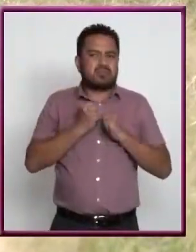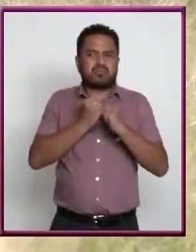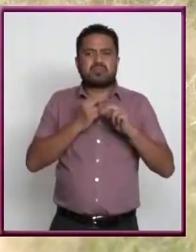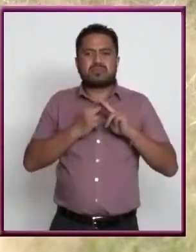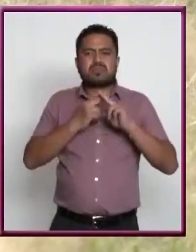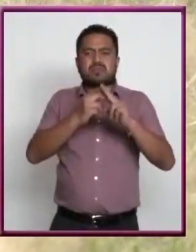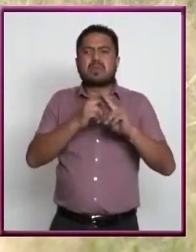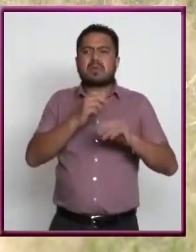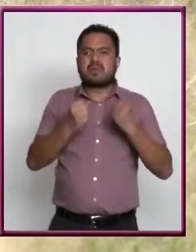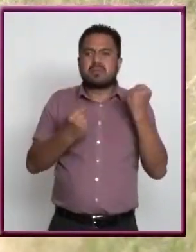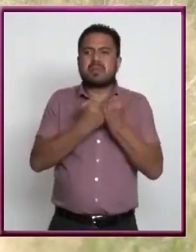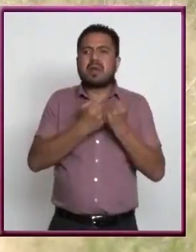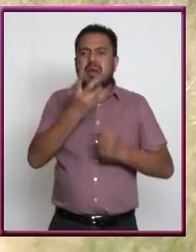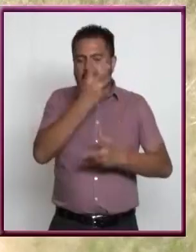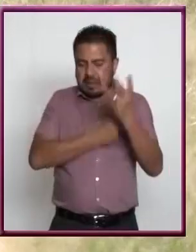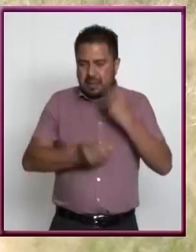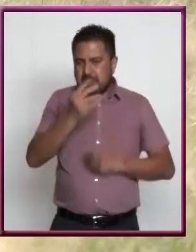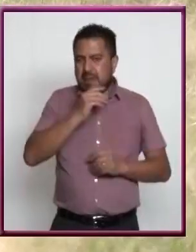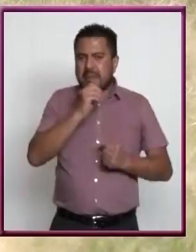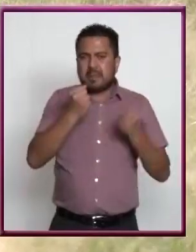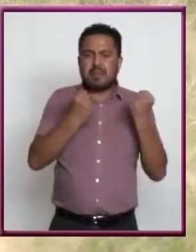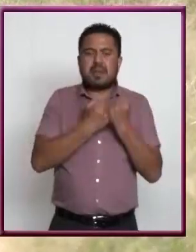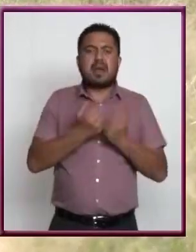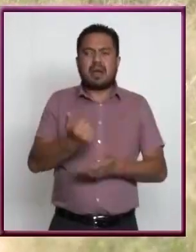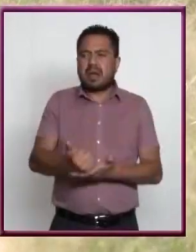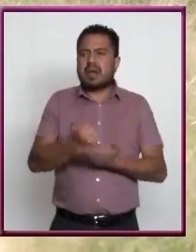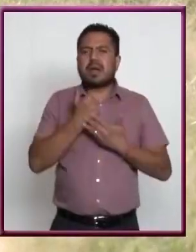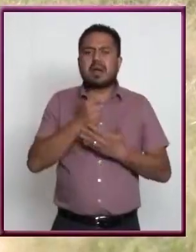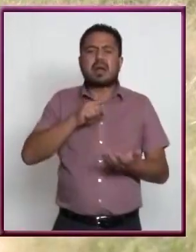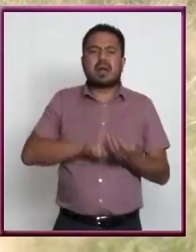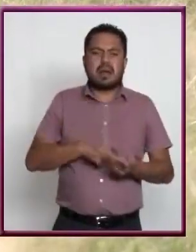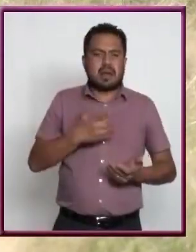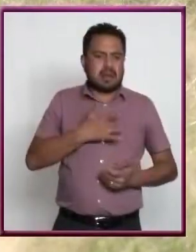académico, fortalecen nuestros aprendizajes y nos ayudan a tener una vida saludable.